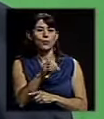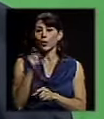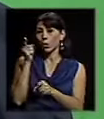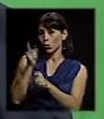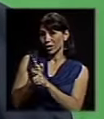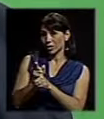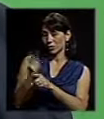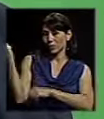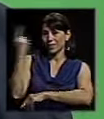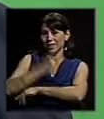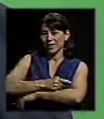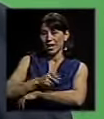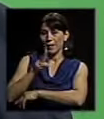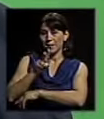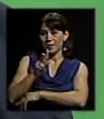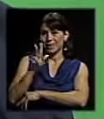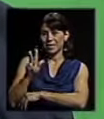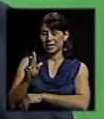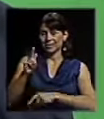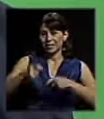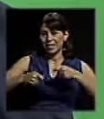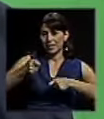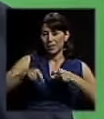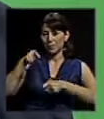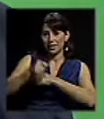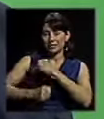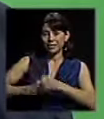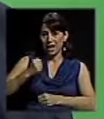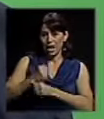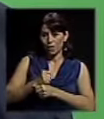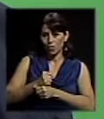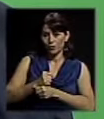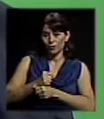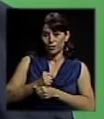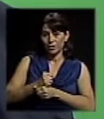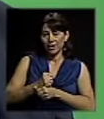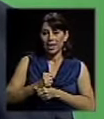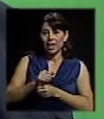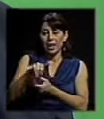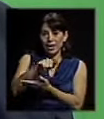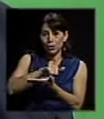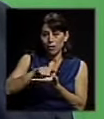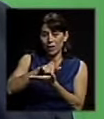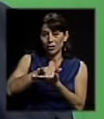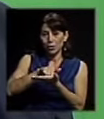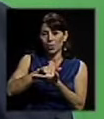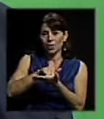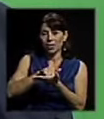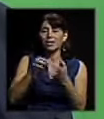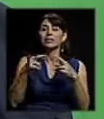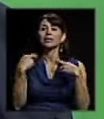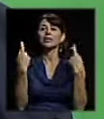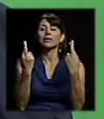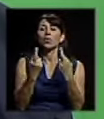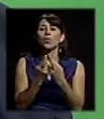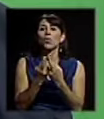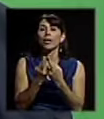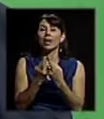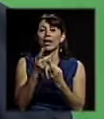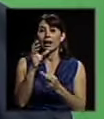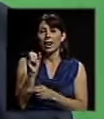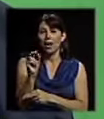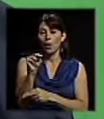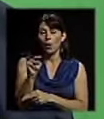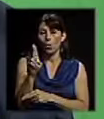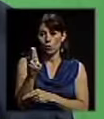23 de septiembre de este año en la ciudad de Nueva York se reúne la organización de Naciones